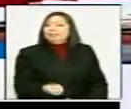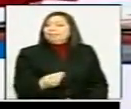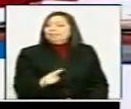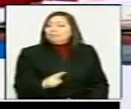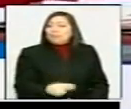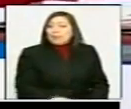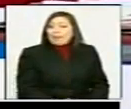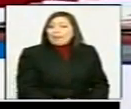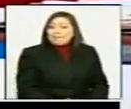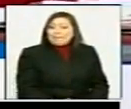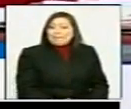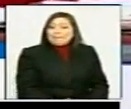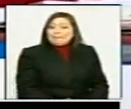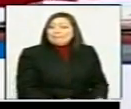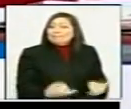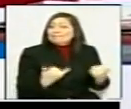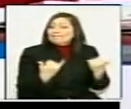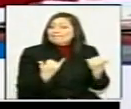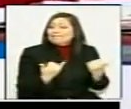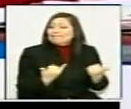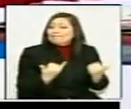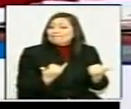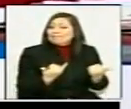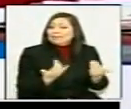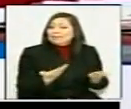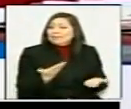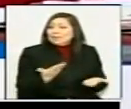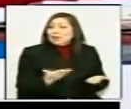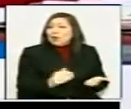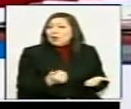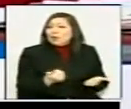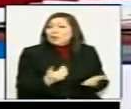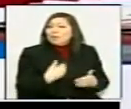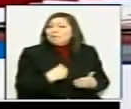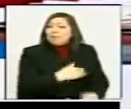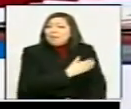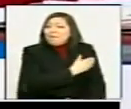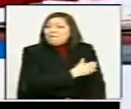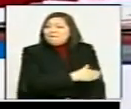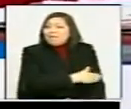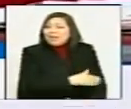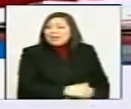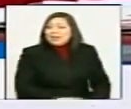Sobrecostos. Dice que sería otra forma de favorecerlos.